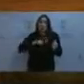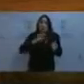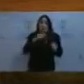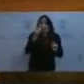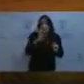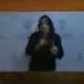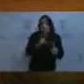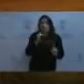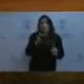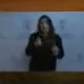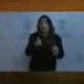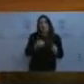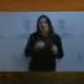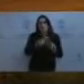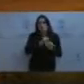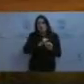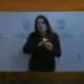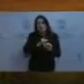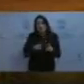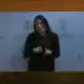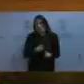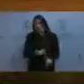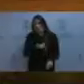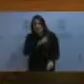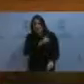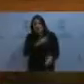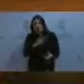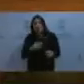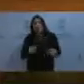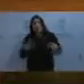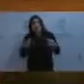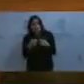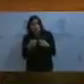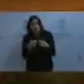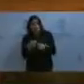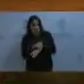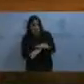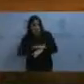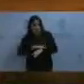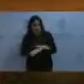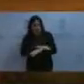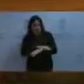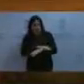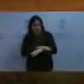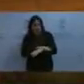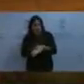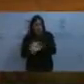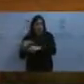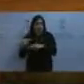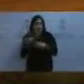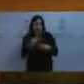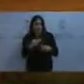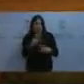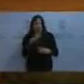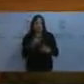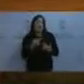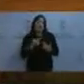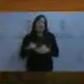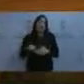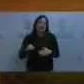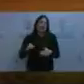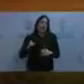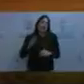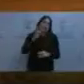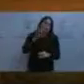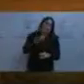se pone en números insoportables. Contestaron sus socios de gobierno, los adquiridos y los pretendidos, y esta mentira les puso en pie de guerra,